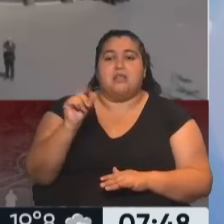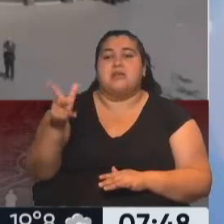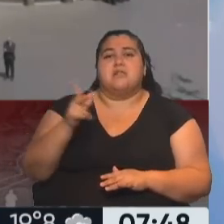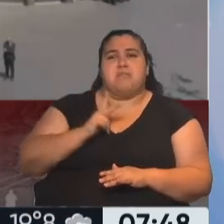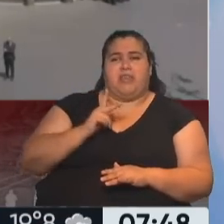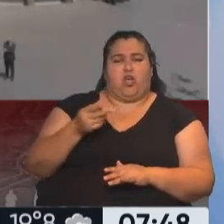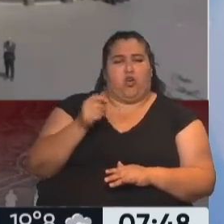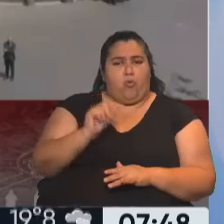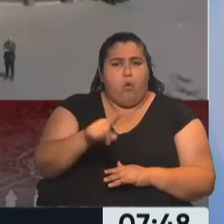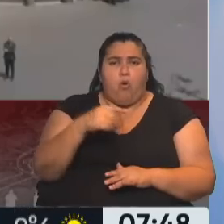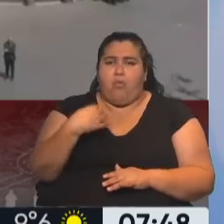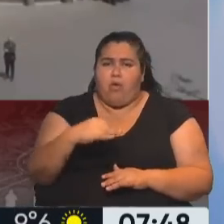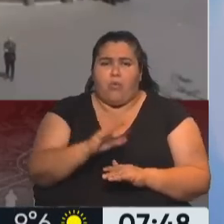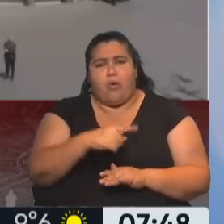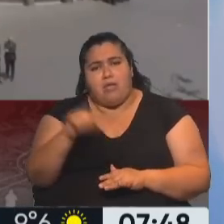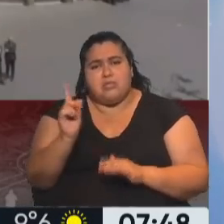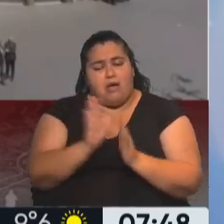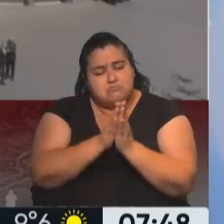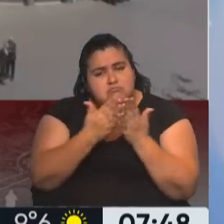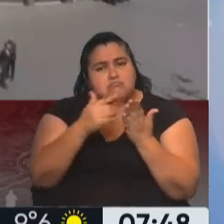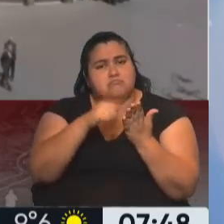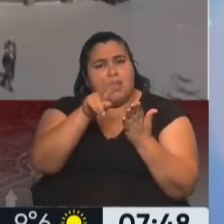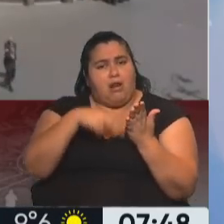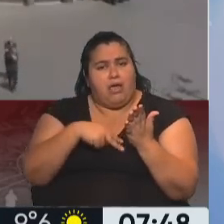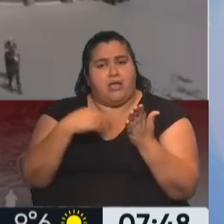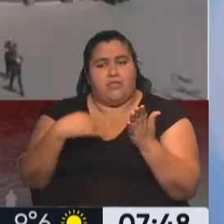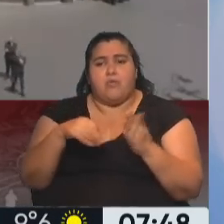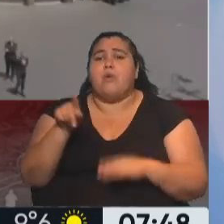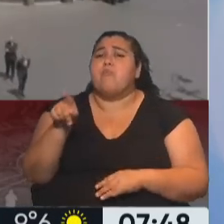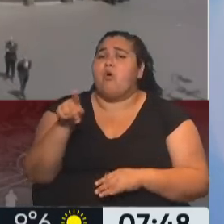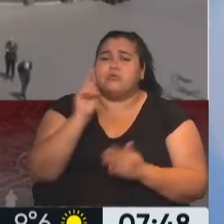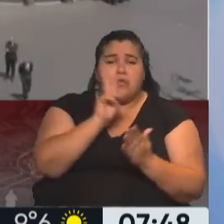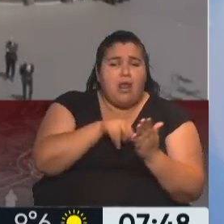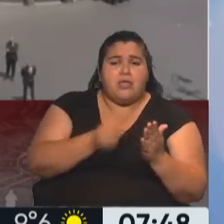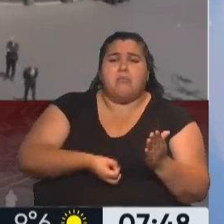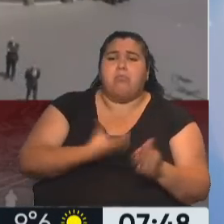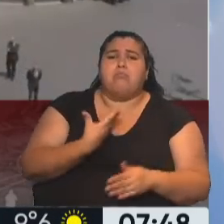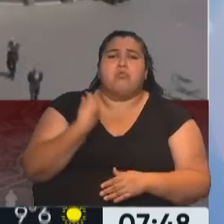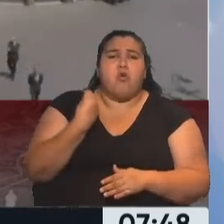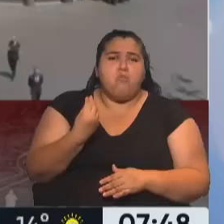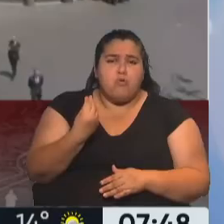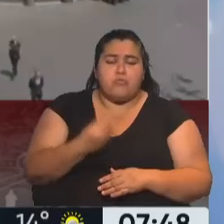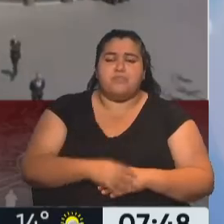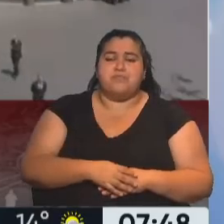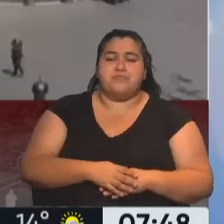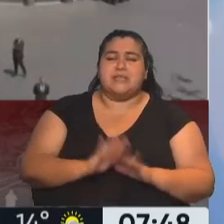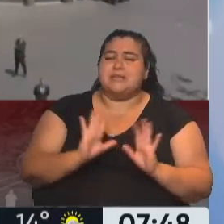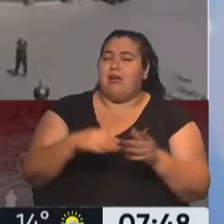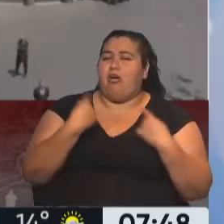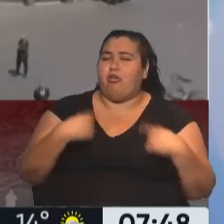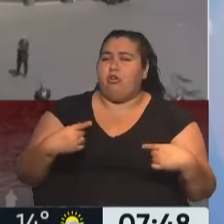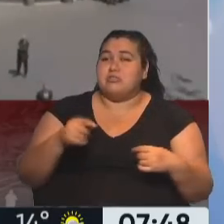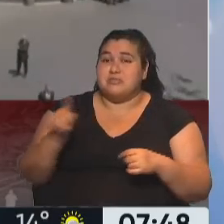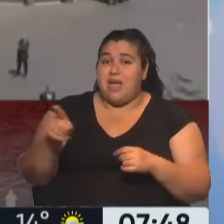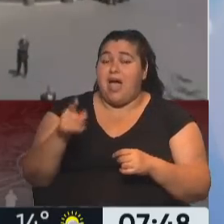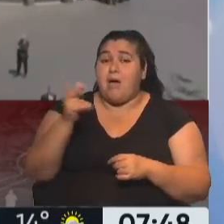esto, ¿no? Padre, ¿qué pasó cuando lo leíste? ¿Qué te pasó a vos? No, y a ver, todas las cosas que él te daba